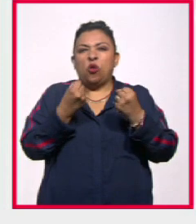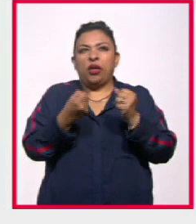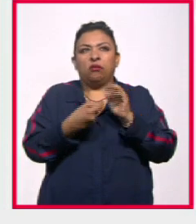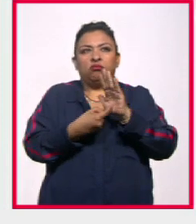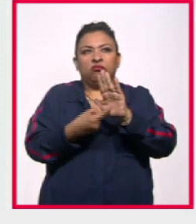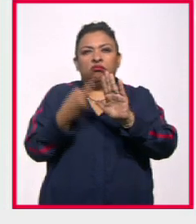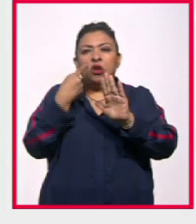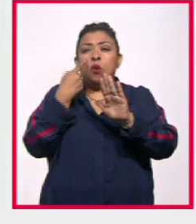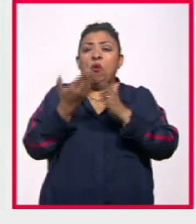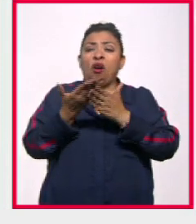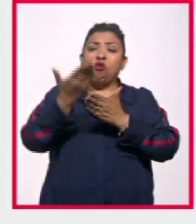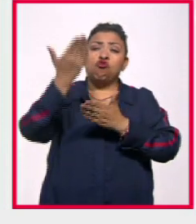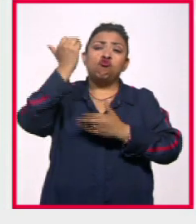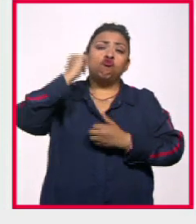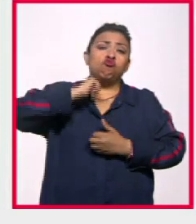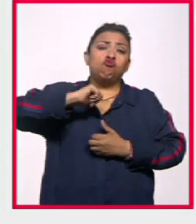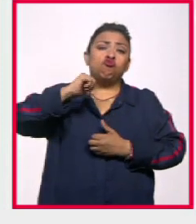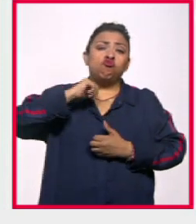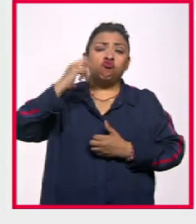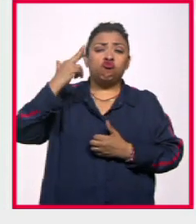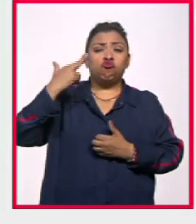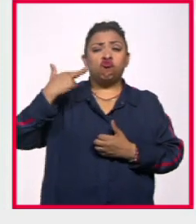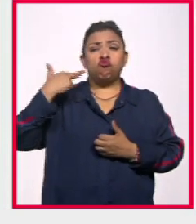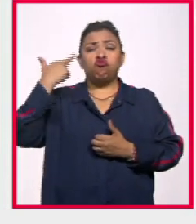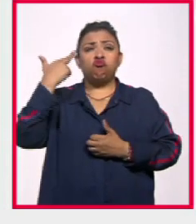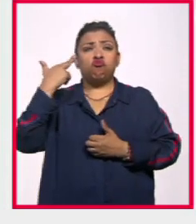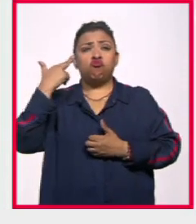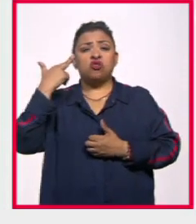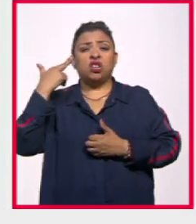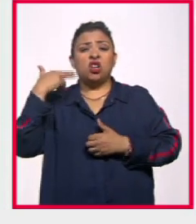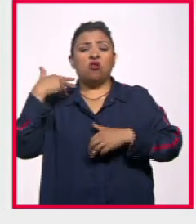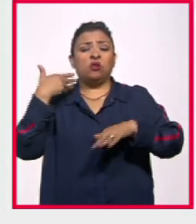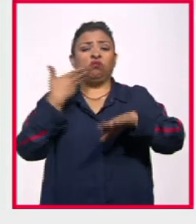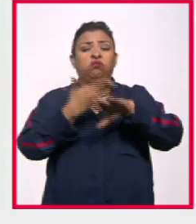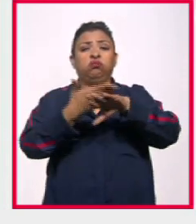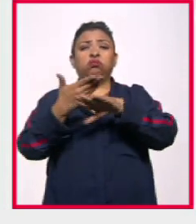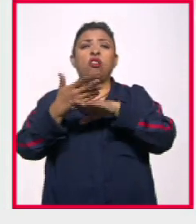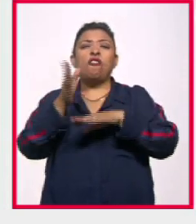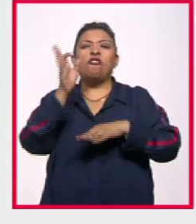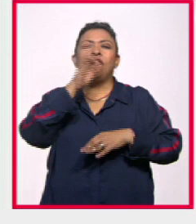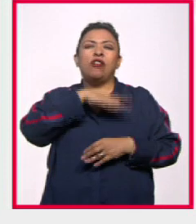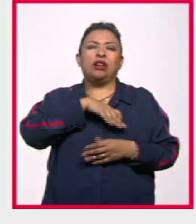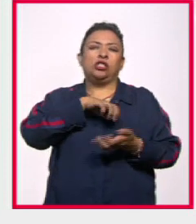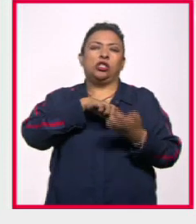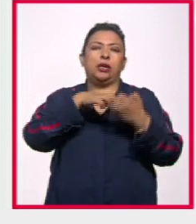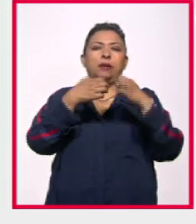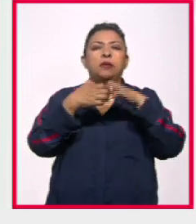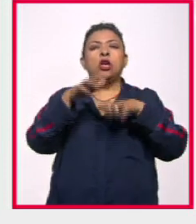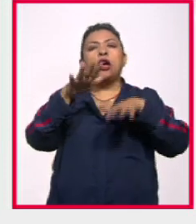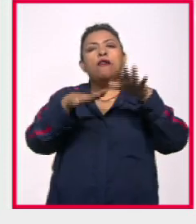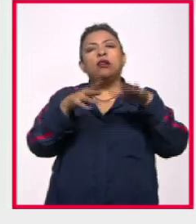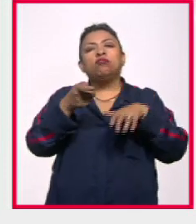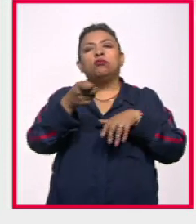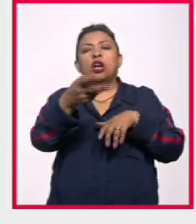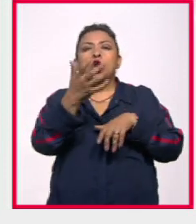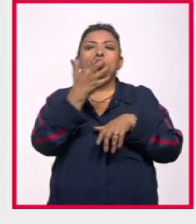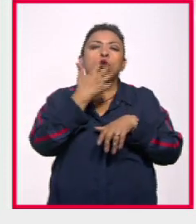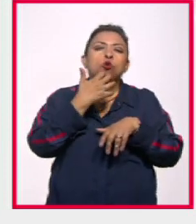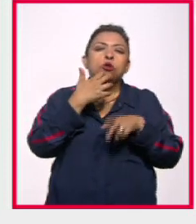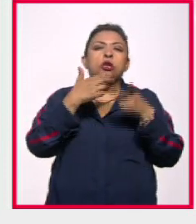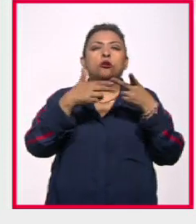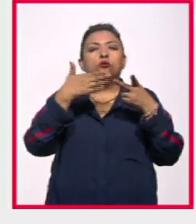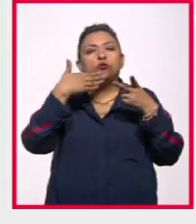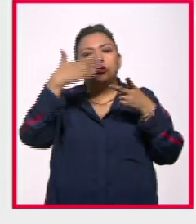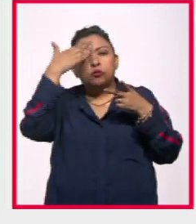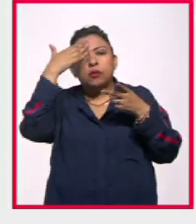muestra cómo es que desde tiempos remotos los imperios se cimentan sobre la creación de falsos enemigos, a veces llamados judíos o musulmanes, comunistas